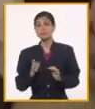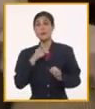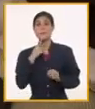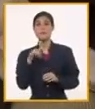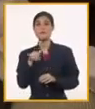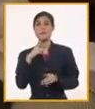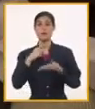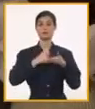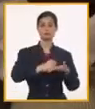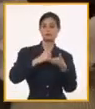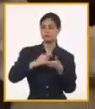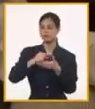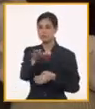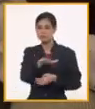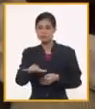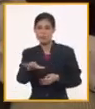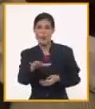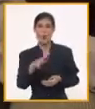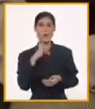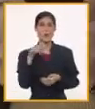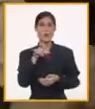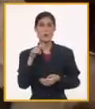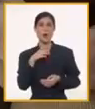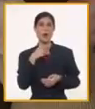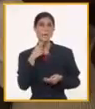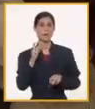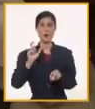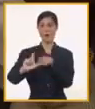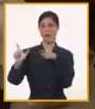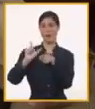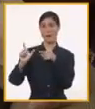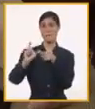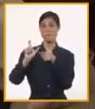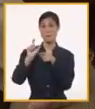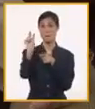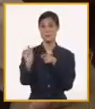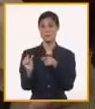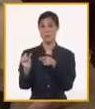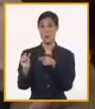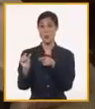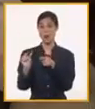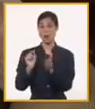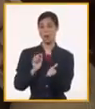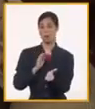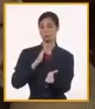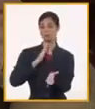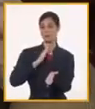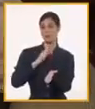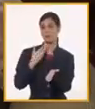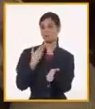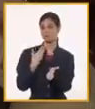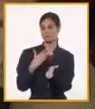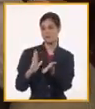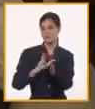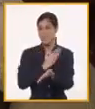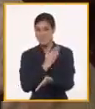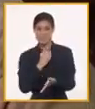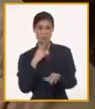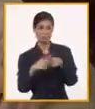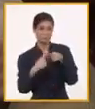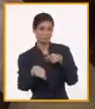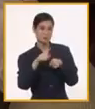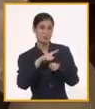ayudaba a gente cuando había muchas cosas de los desalojos campesinos, en los caminos, por donde se iban, y todos los campesinos